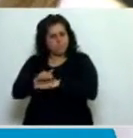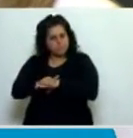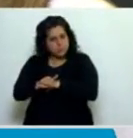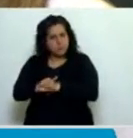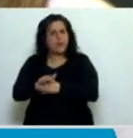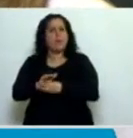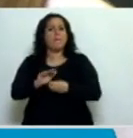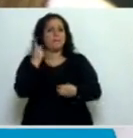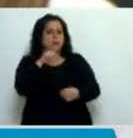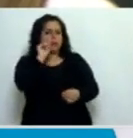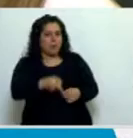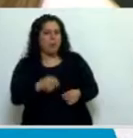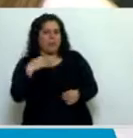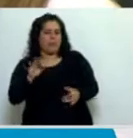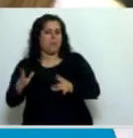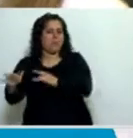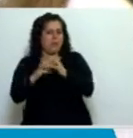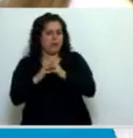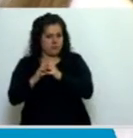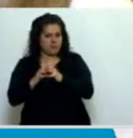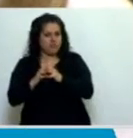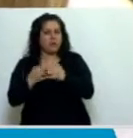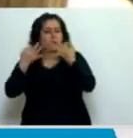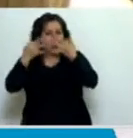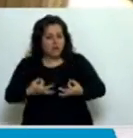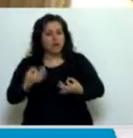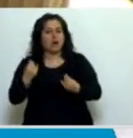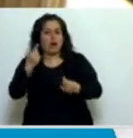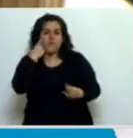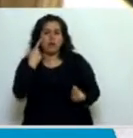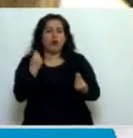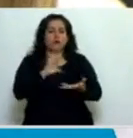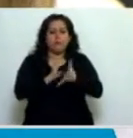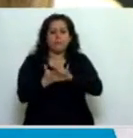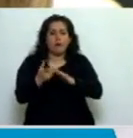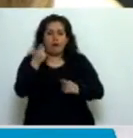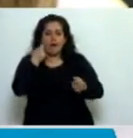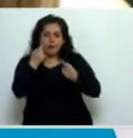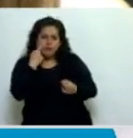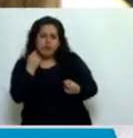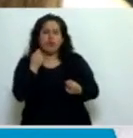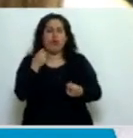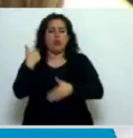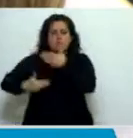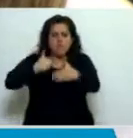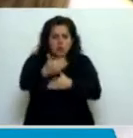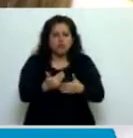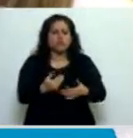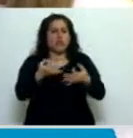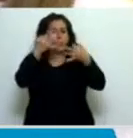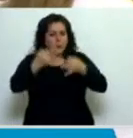formar parte también de un debate estratégico sobre de qué manera se lleva adelante un desarrollo